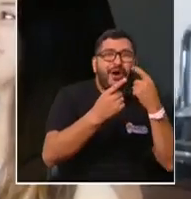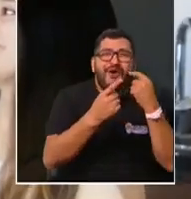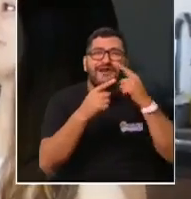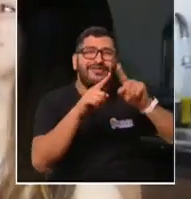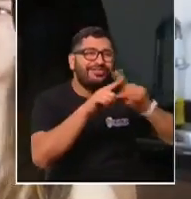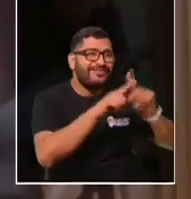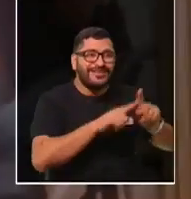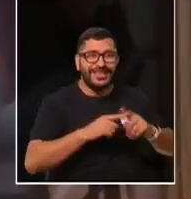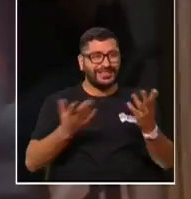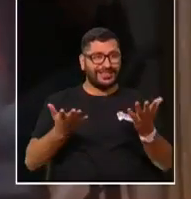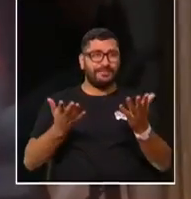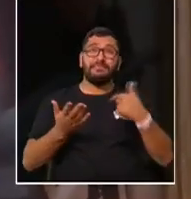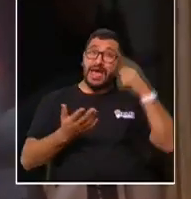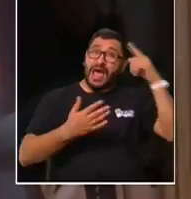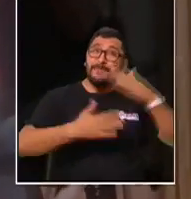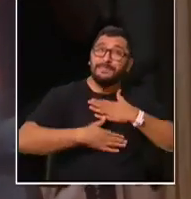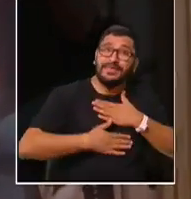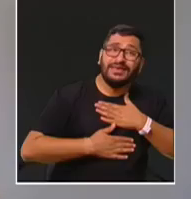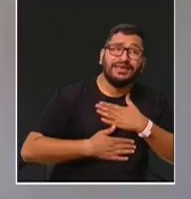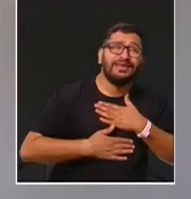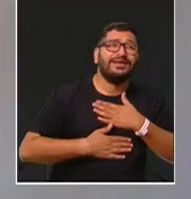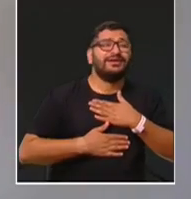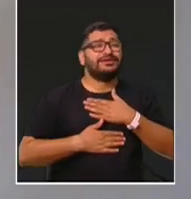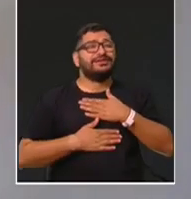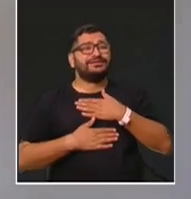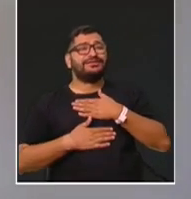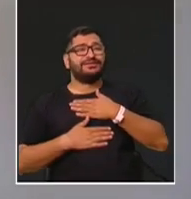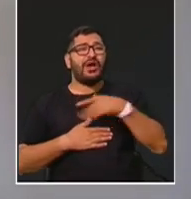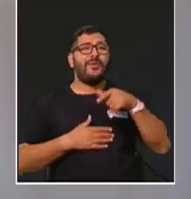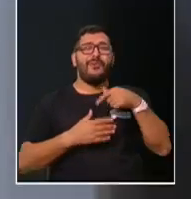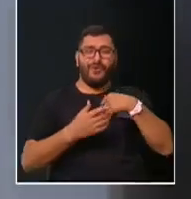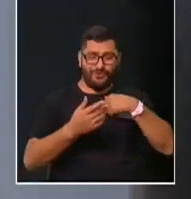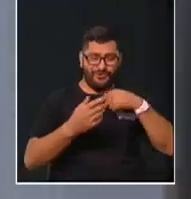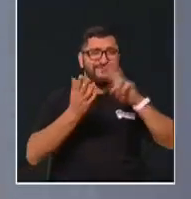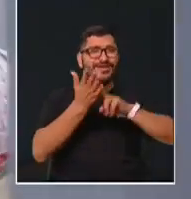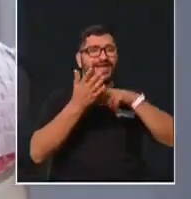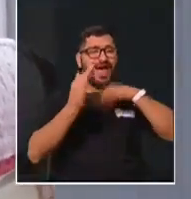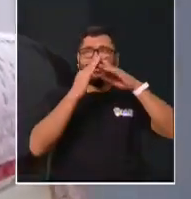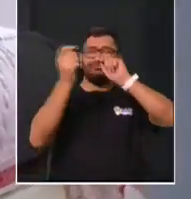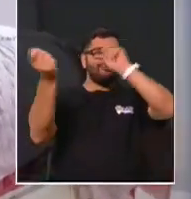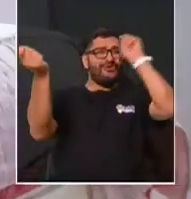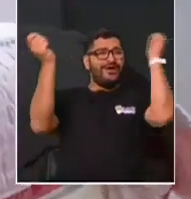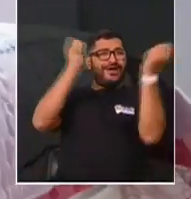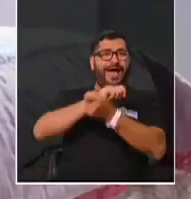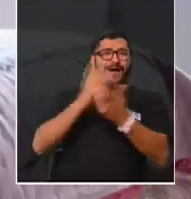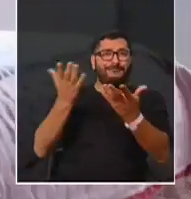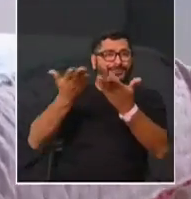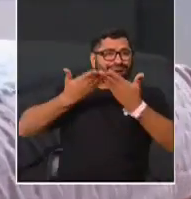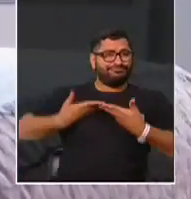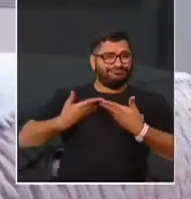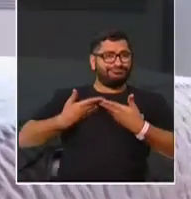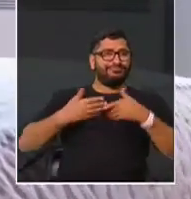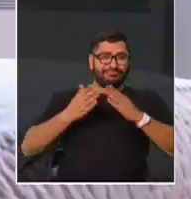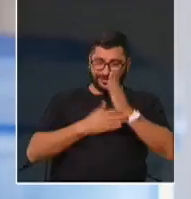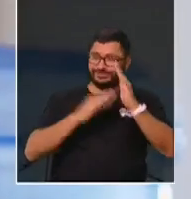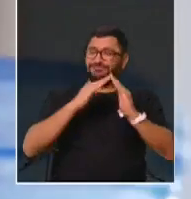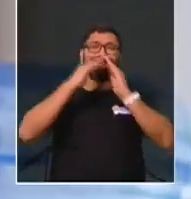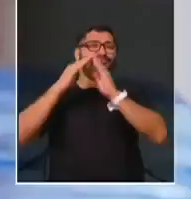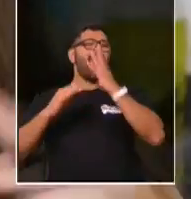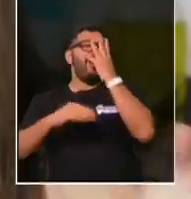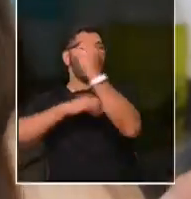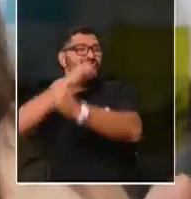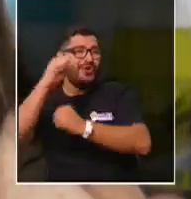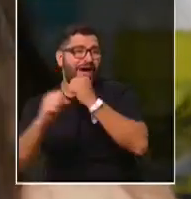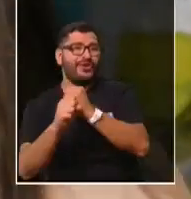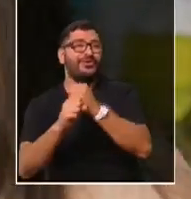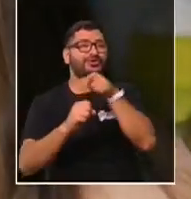demasiado nuevo para mí. Y me cambié de casa. Han pasado 4 años. Se ha